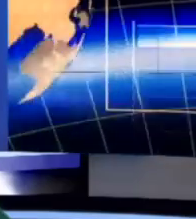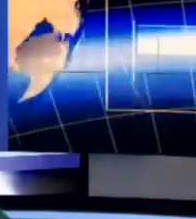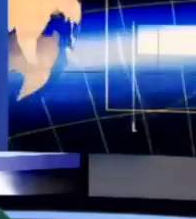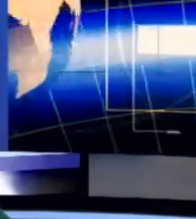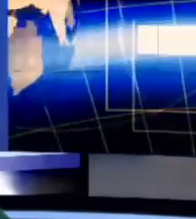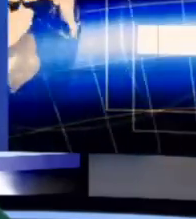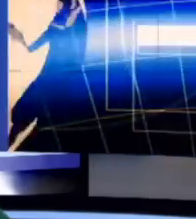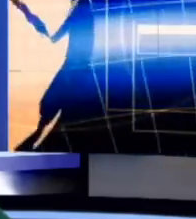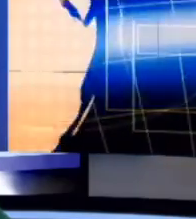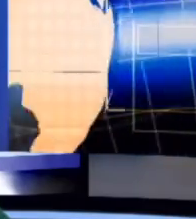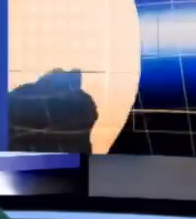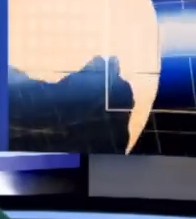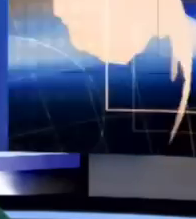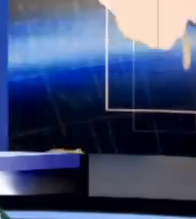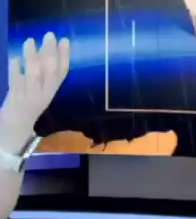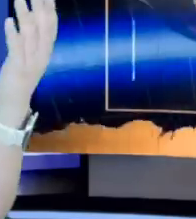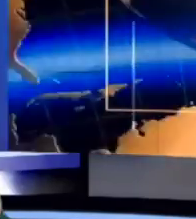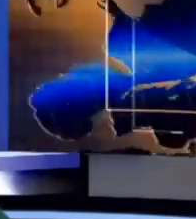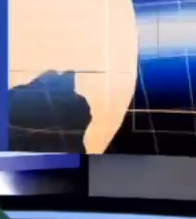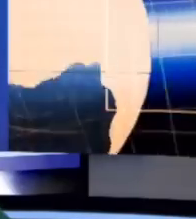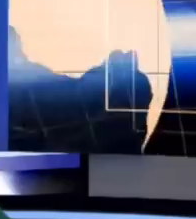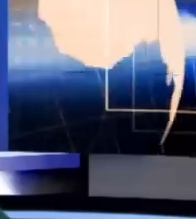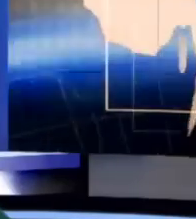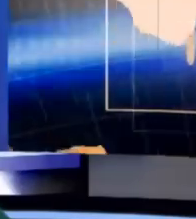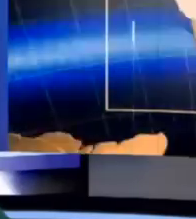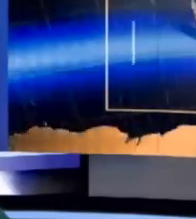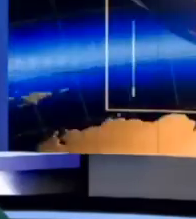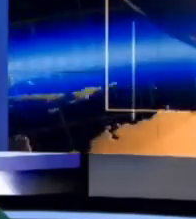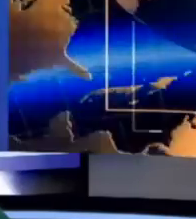Déjenos su opinión en la caja de los comentarios y síganos también en nuestras redes sociales.